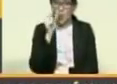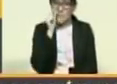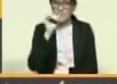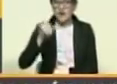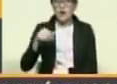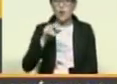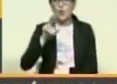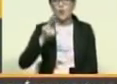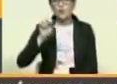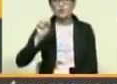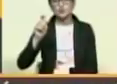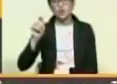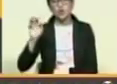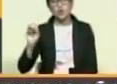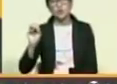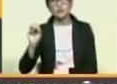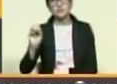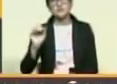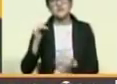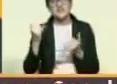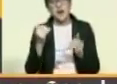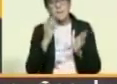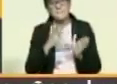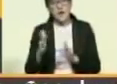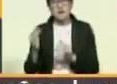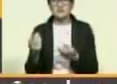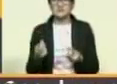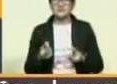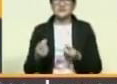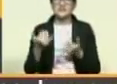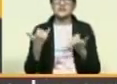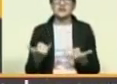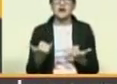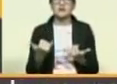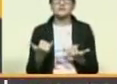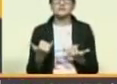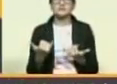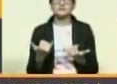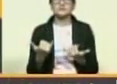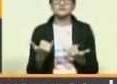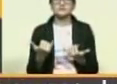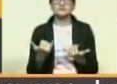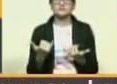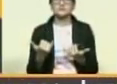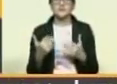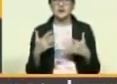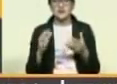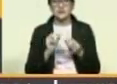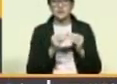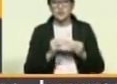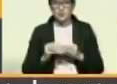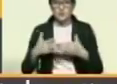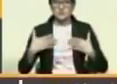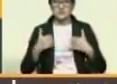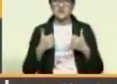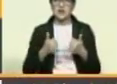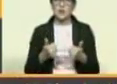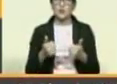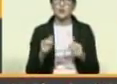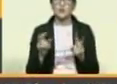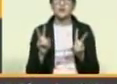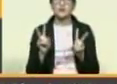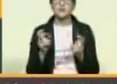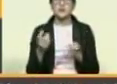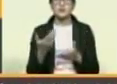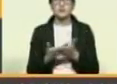voy a hacer un plan ya inmediato para la reactivación de la salud hospitalaria y todo esto que tú